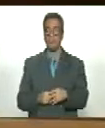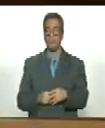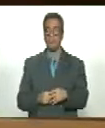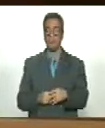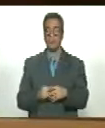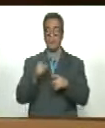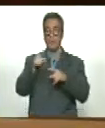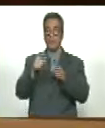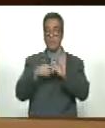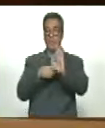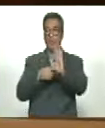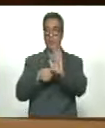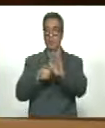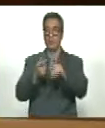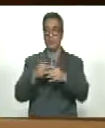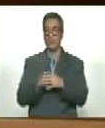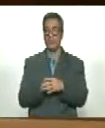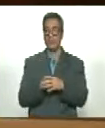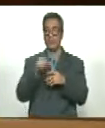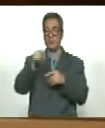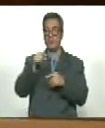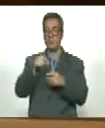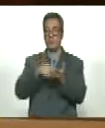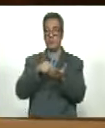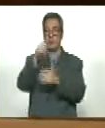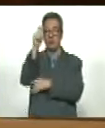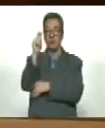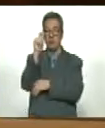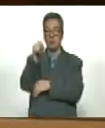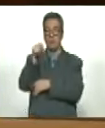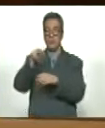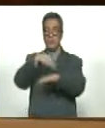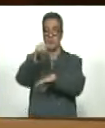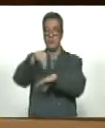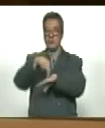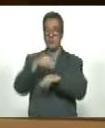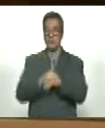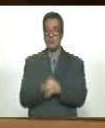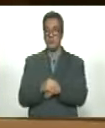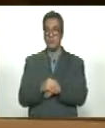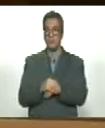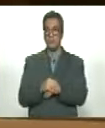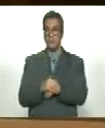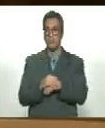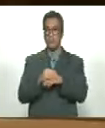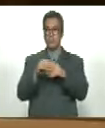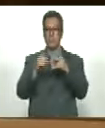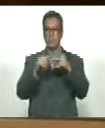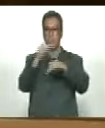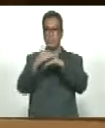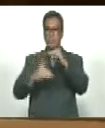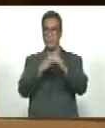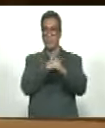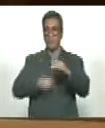Hoy comparece ante esta honorable Asamblea Nacional la honorable